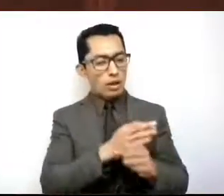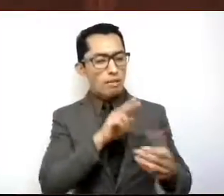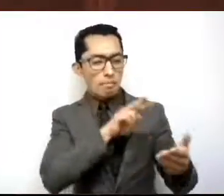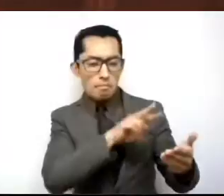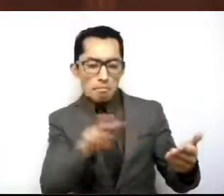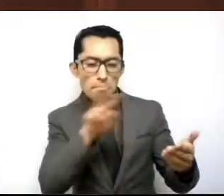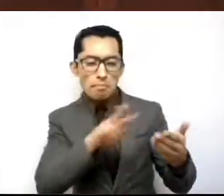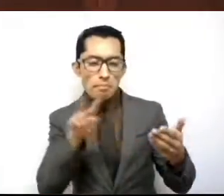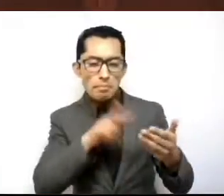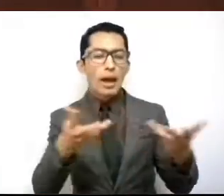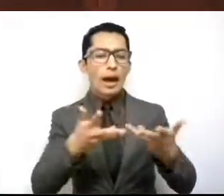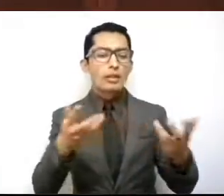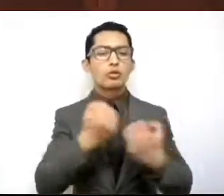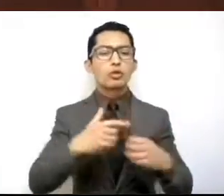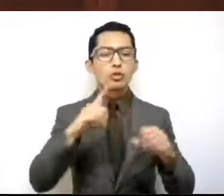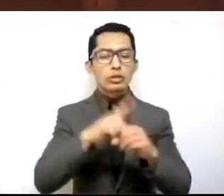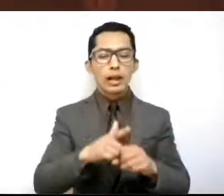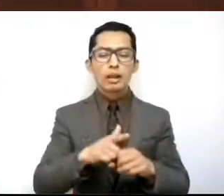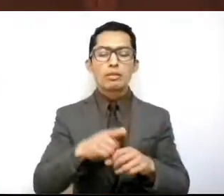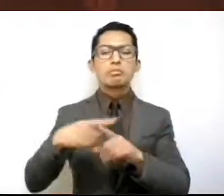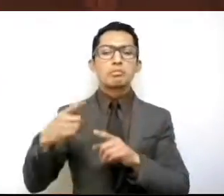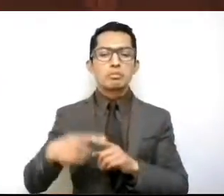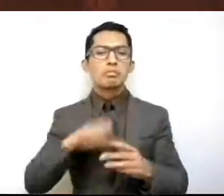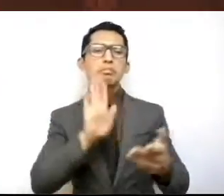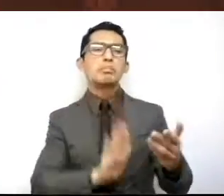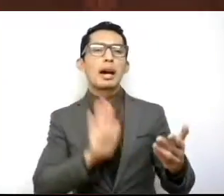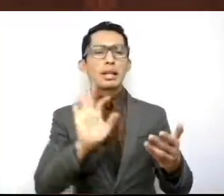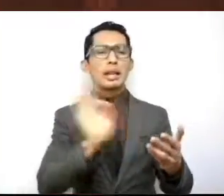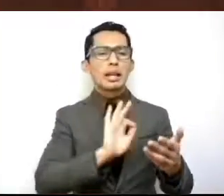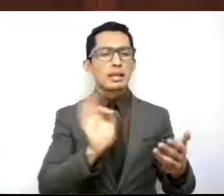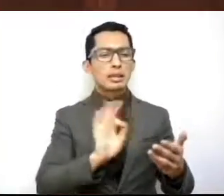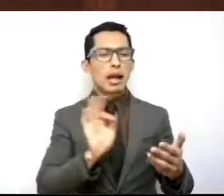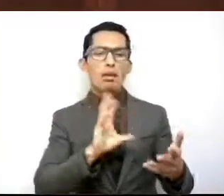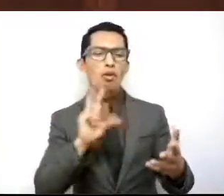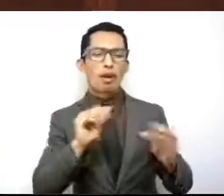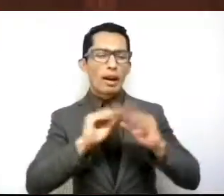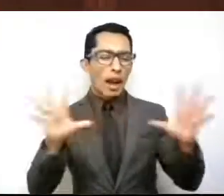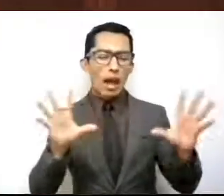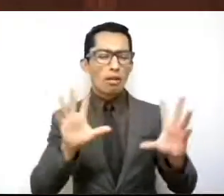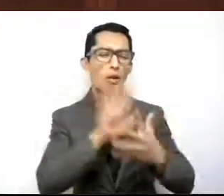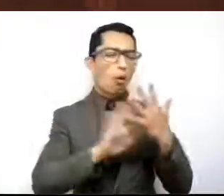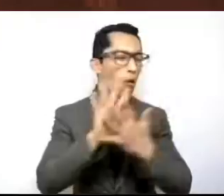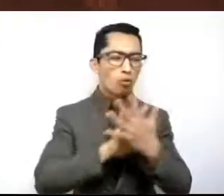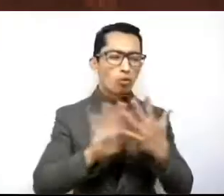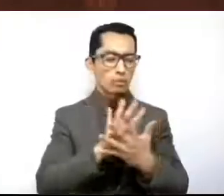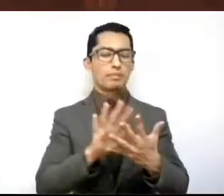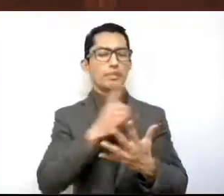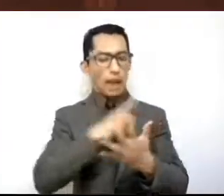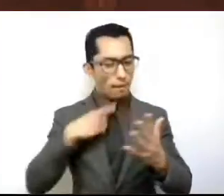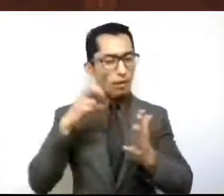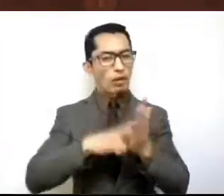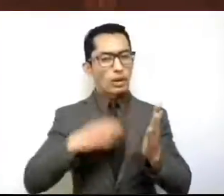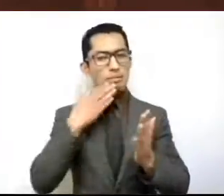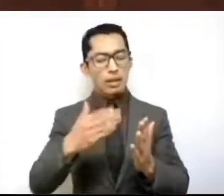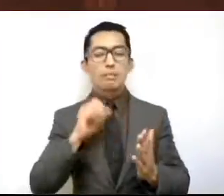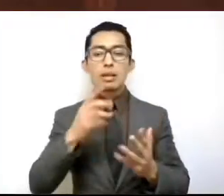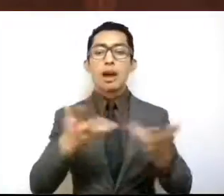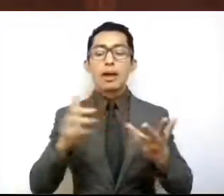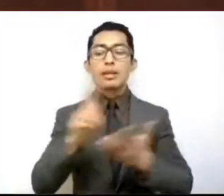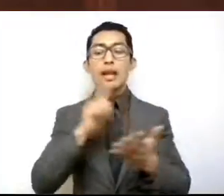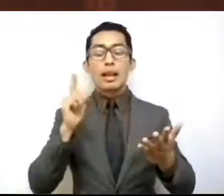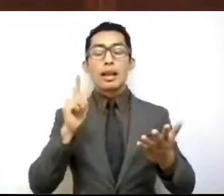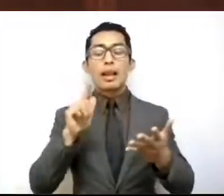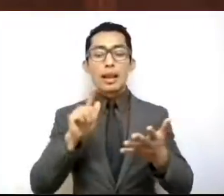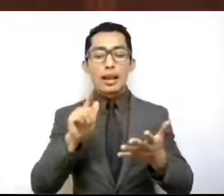actividades sociales y en términos jurídicos puede considerarse muy ambiguo. Además, se propone precisar que los tipos penales cometidos